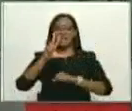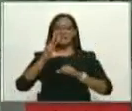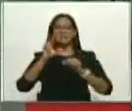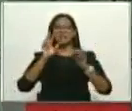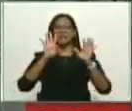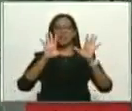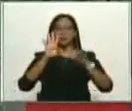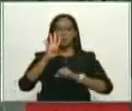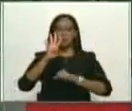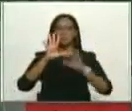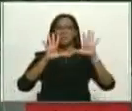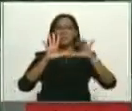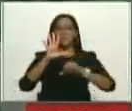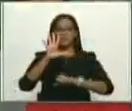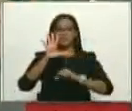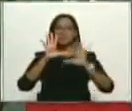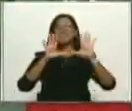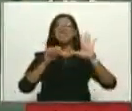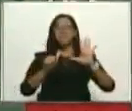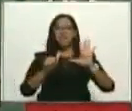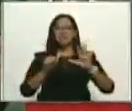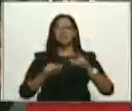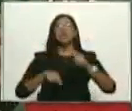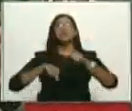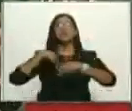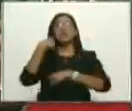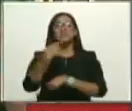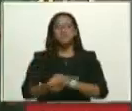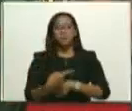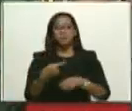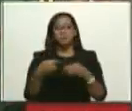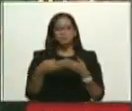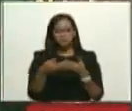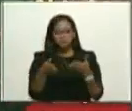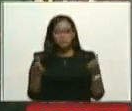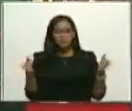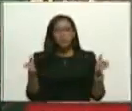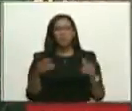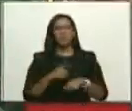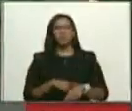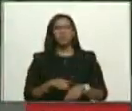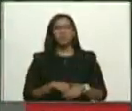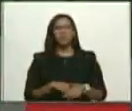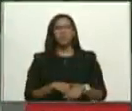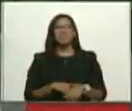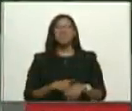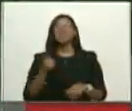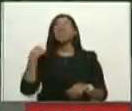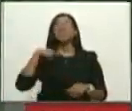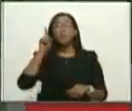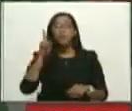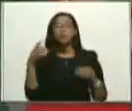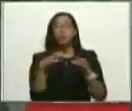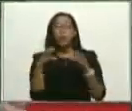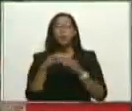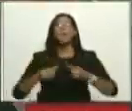16, fueron llegando después con el tiempo. Inclusive los sectores más extremistas hoy por